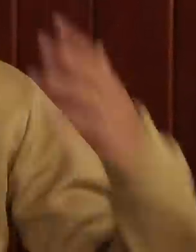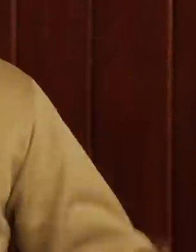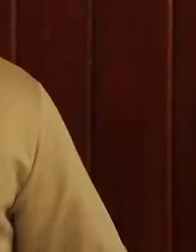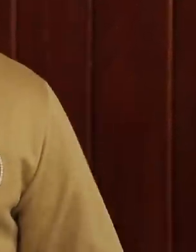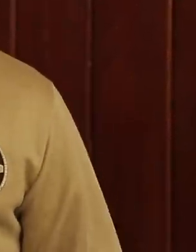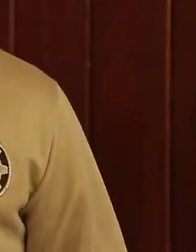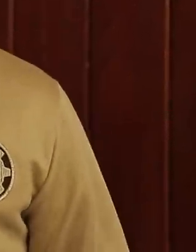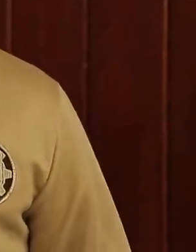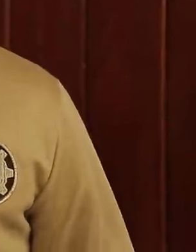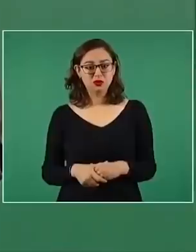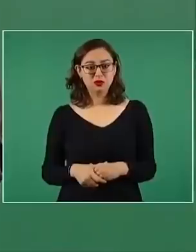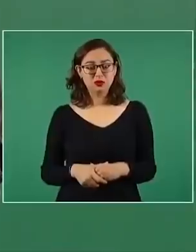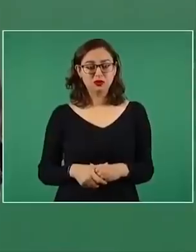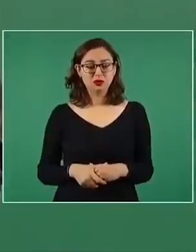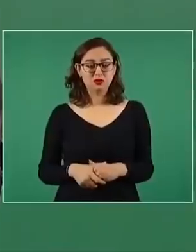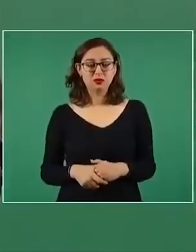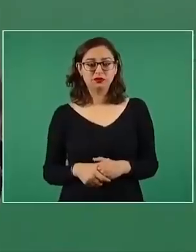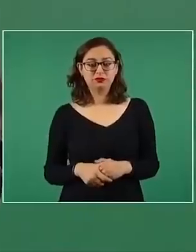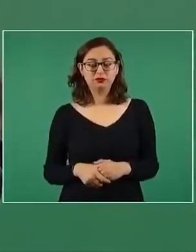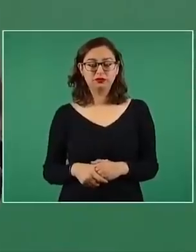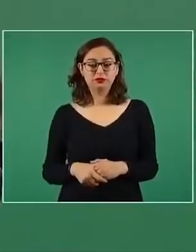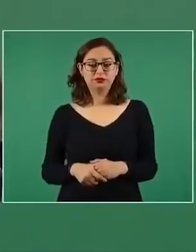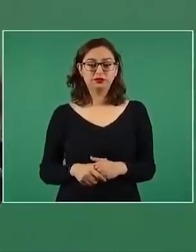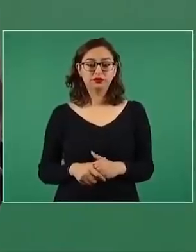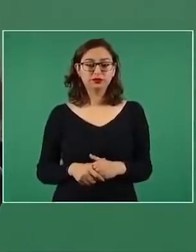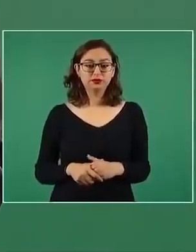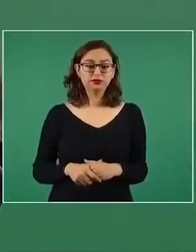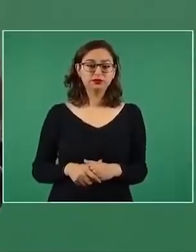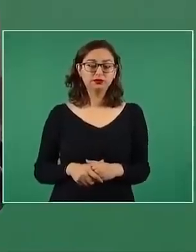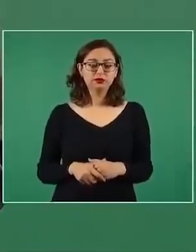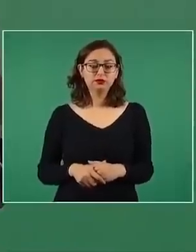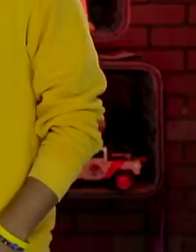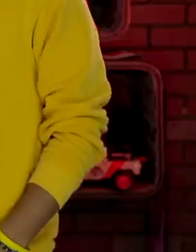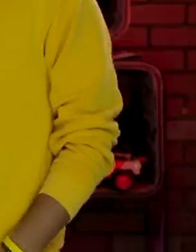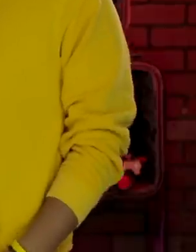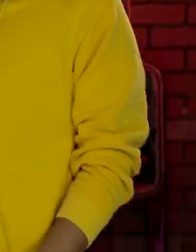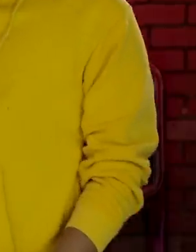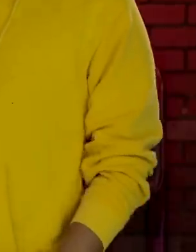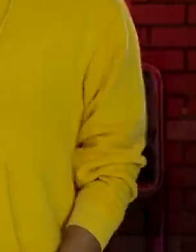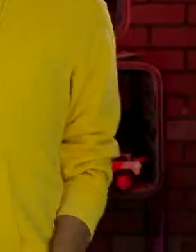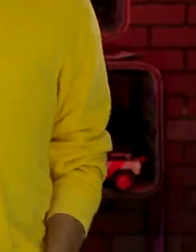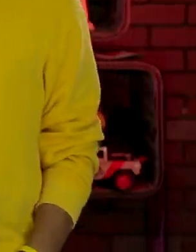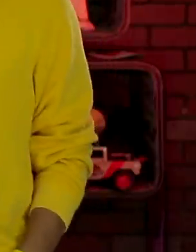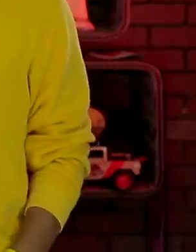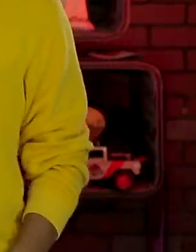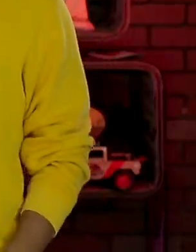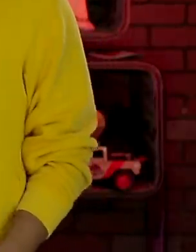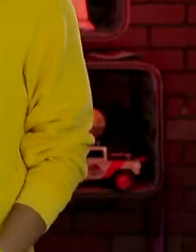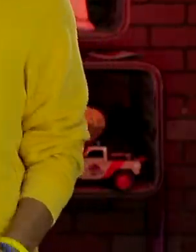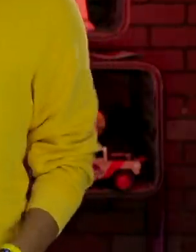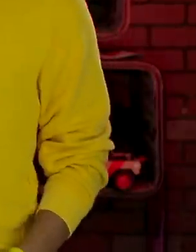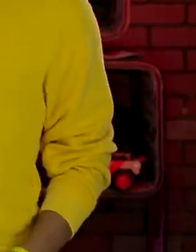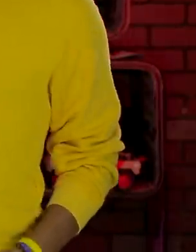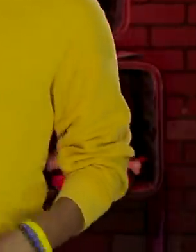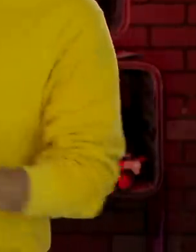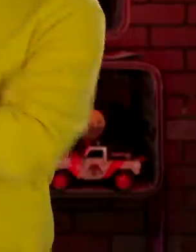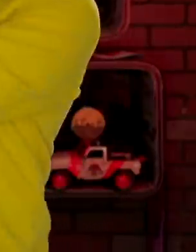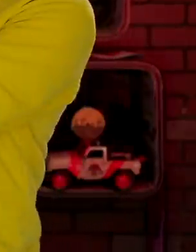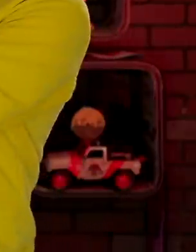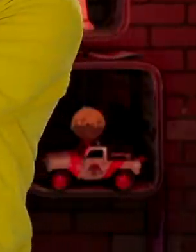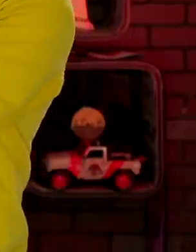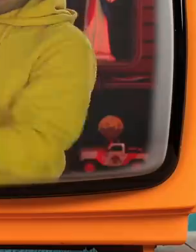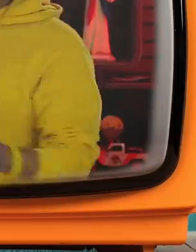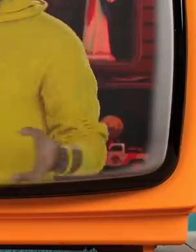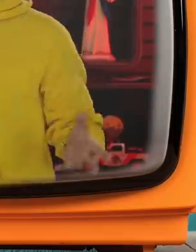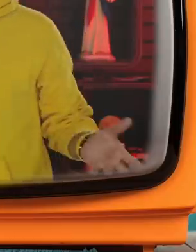y se enfermaron un buen A los jóvenes no le pasa nada Lo que sí está padre Es que ya no vamos a tener que ver las